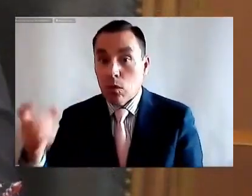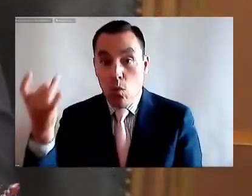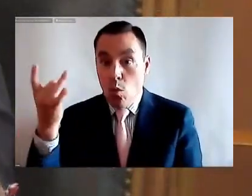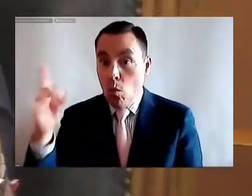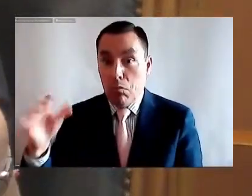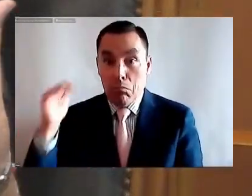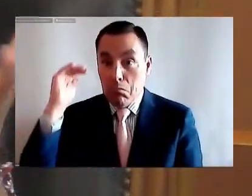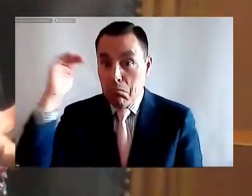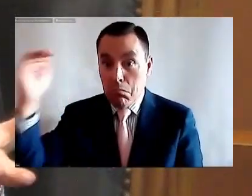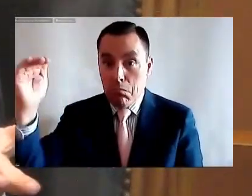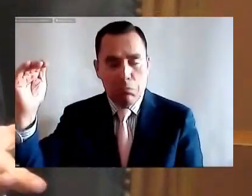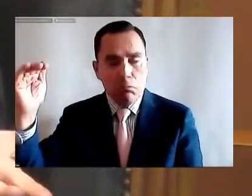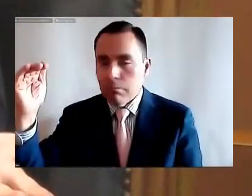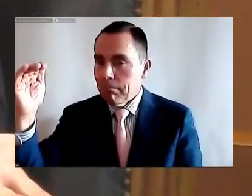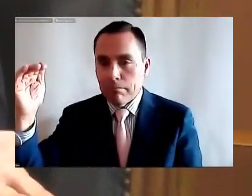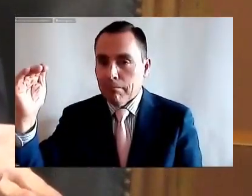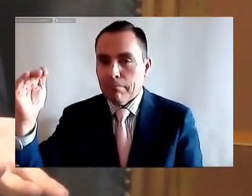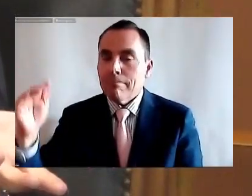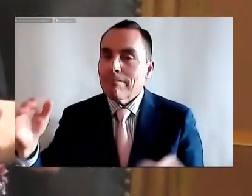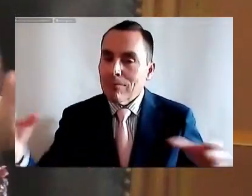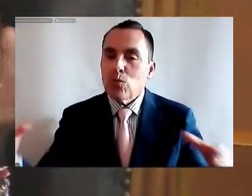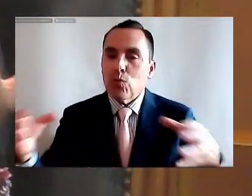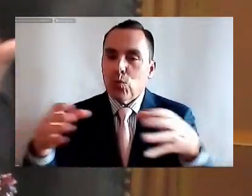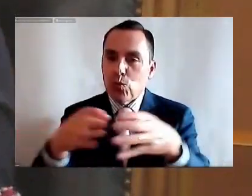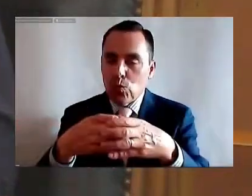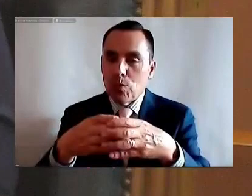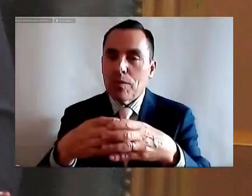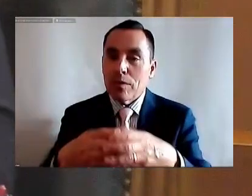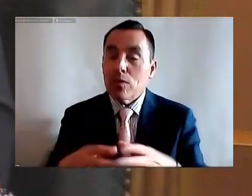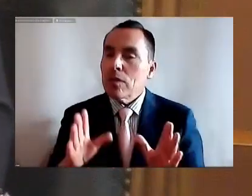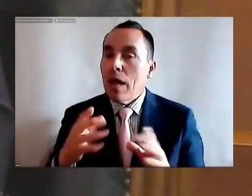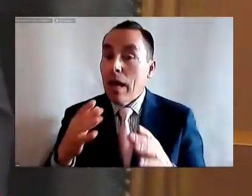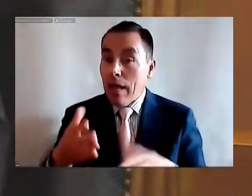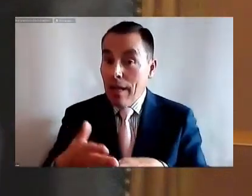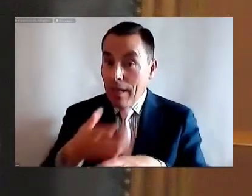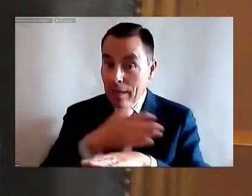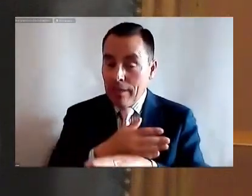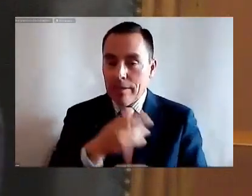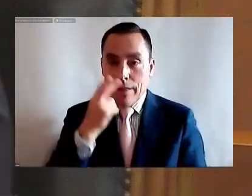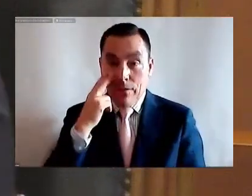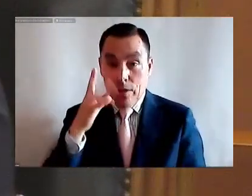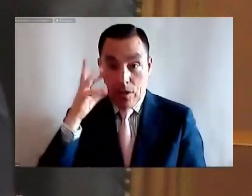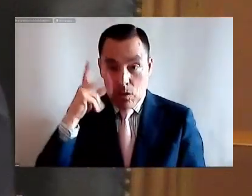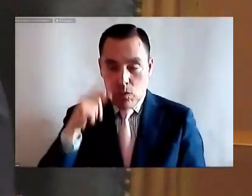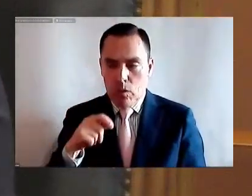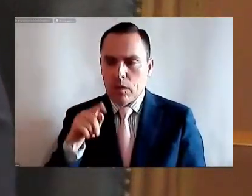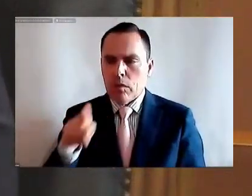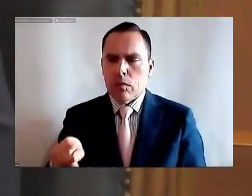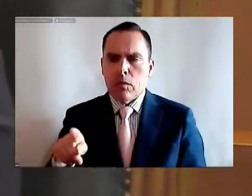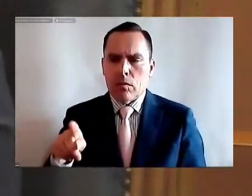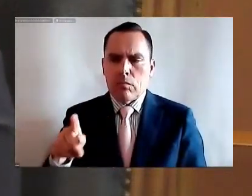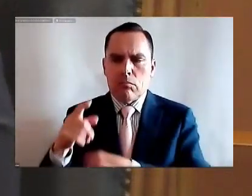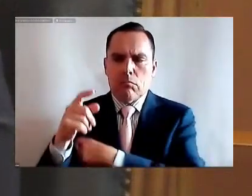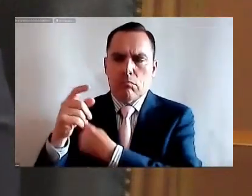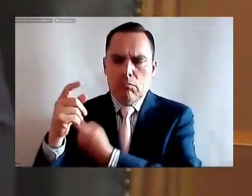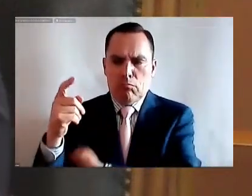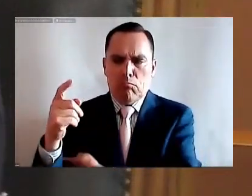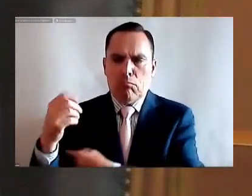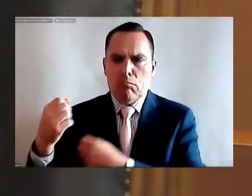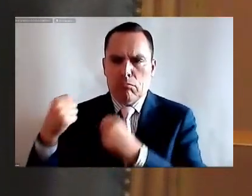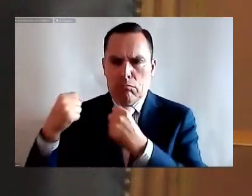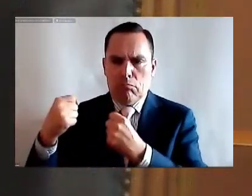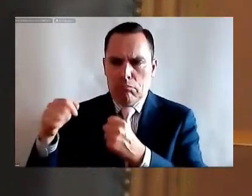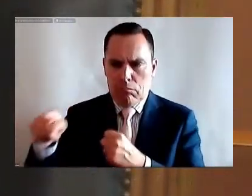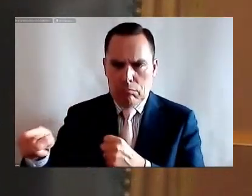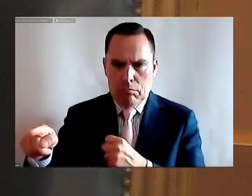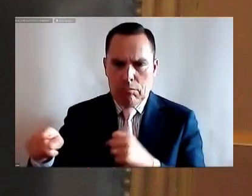bueno, ¿hay algún concepto ahí que pueda existir de fuerza eventualmente? Y entonces,